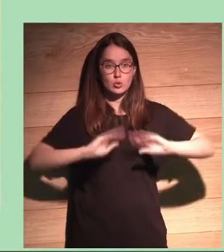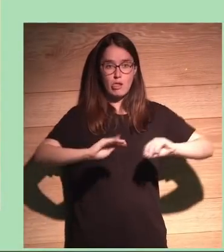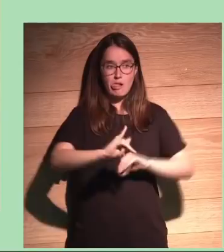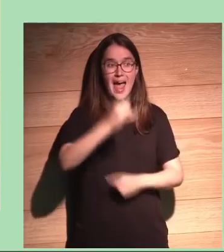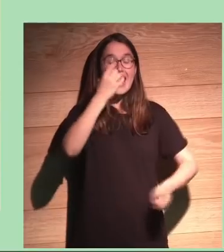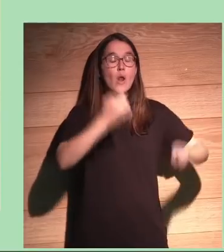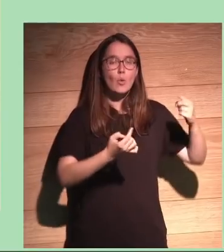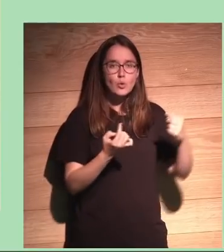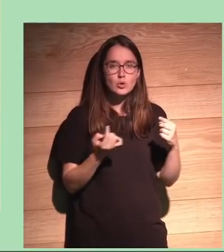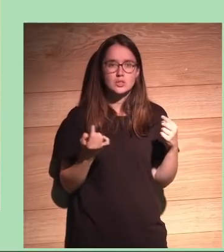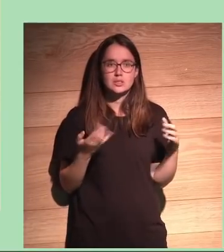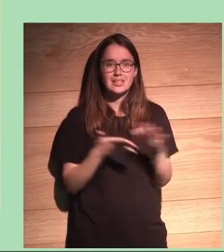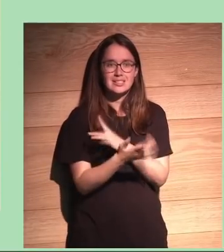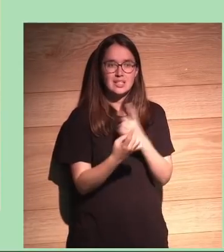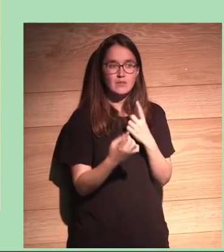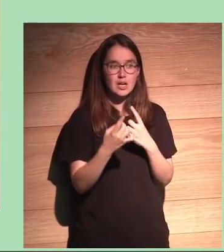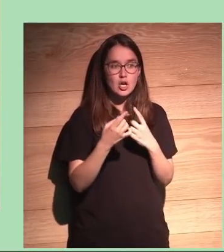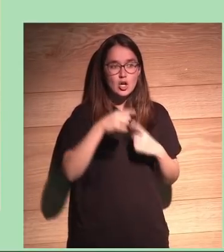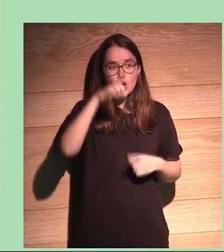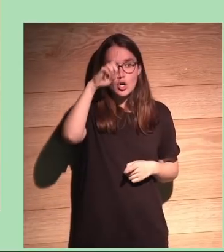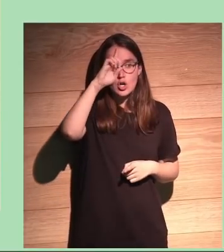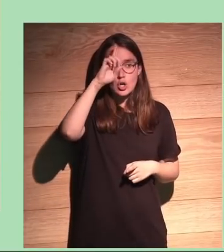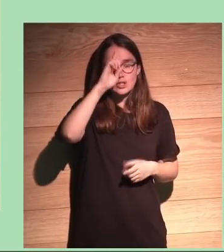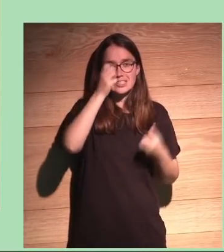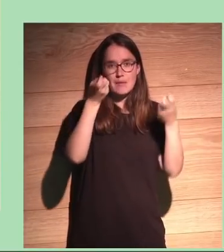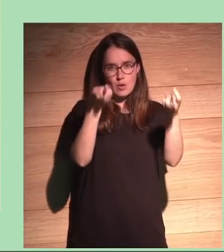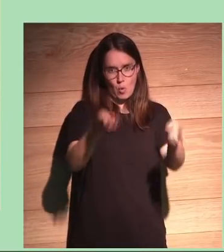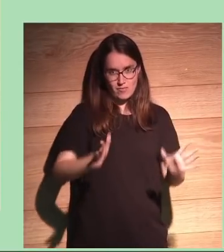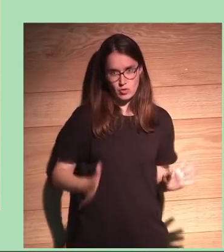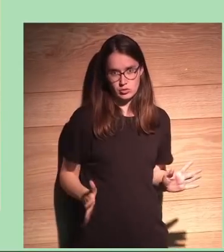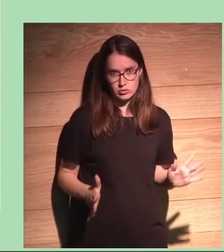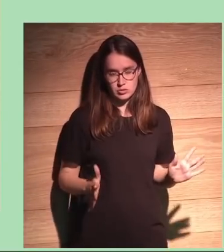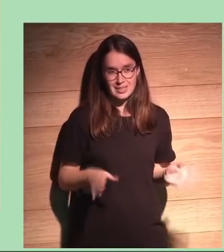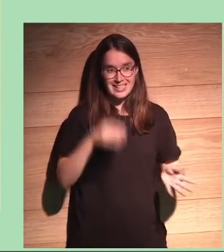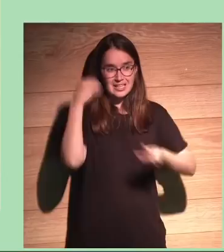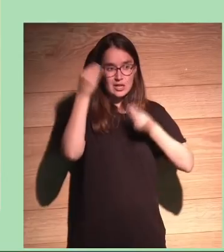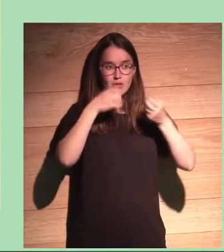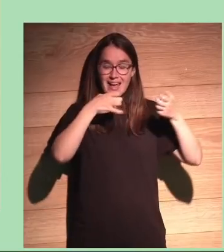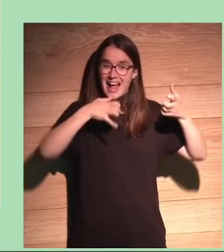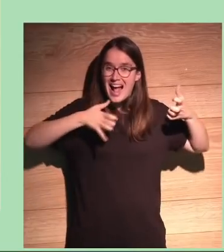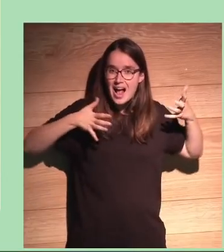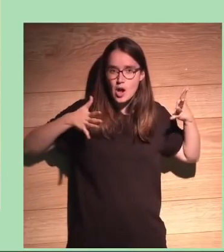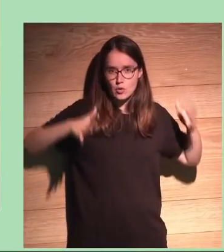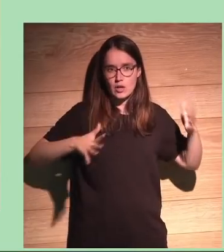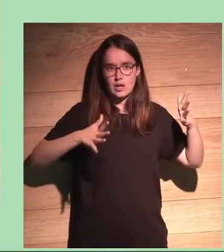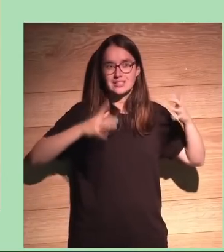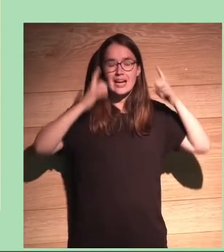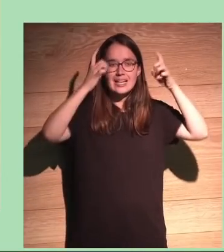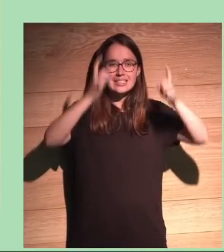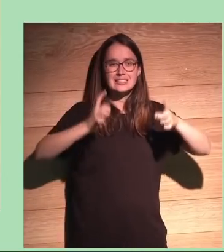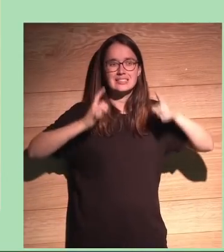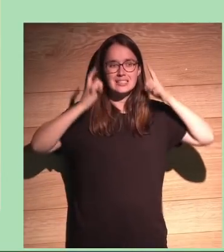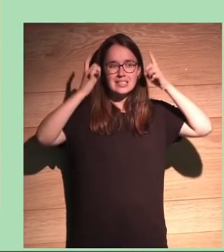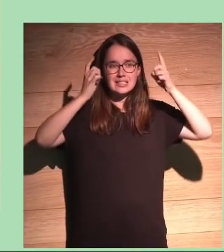digo algunos es que no se sabe exactamente la cifra. Entiendo que en este momento estarán